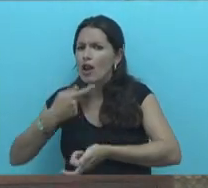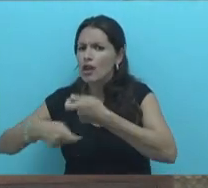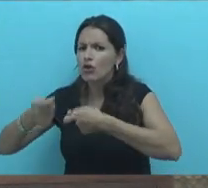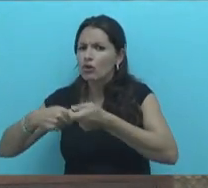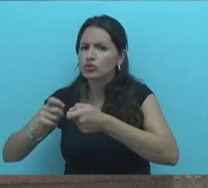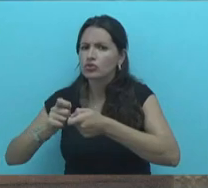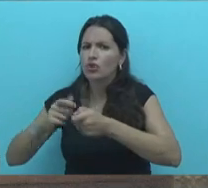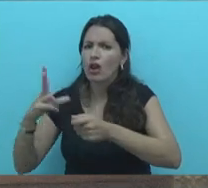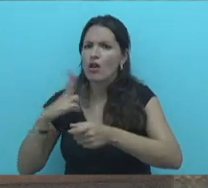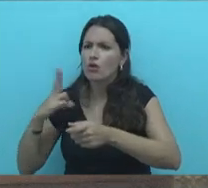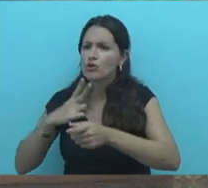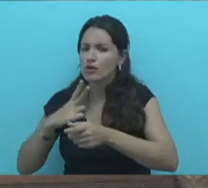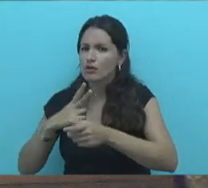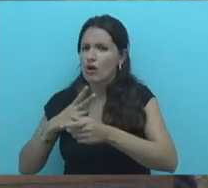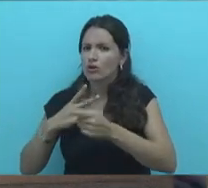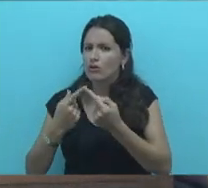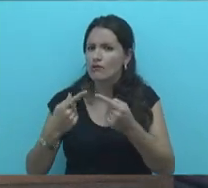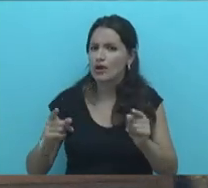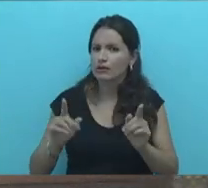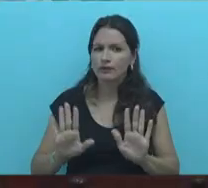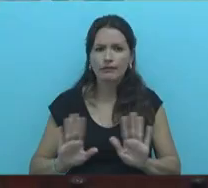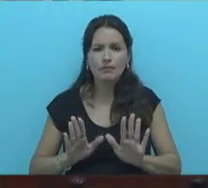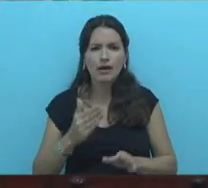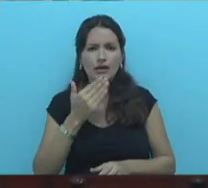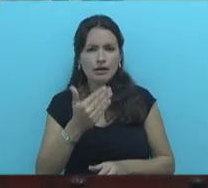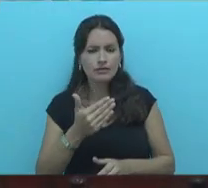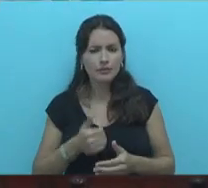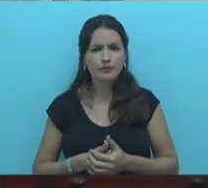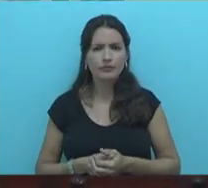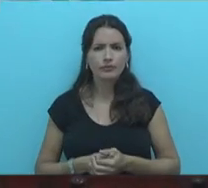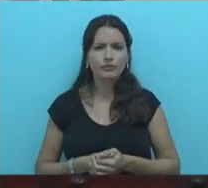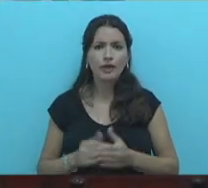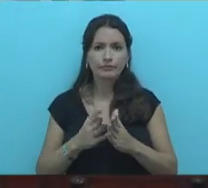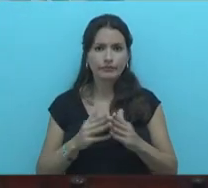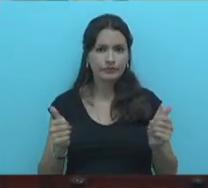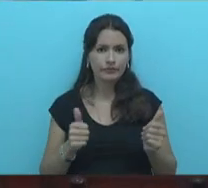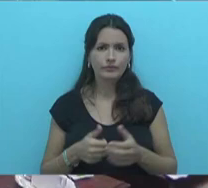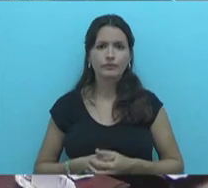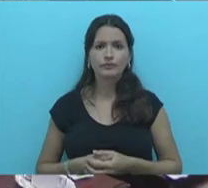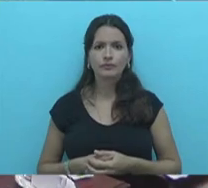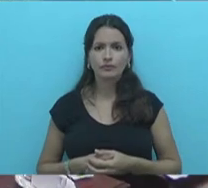minorías? Muchas gracias, señor presidente. Gracias, diputado. Bien, sin más asunto que tratar, se levanta la sesión.